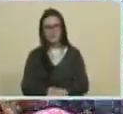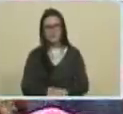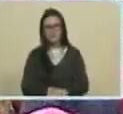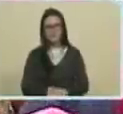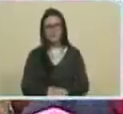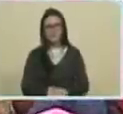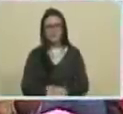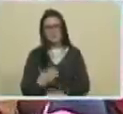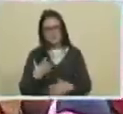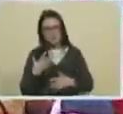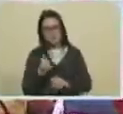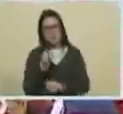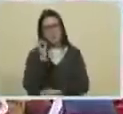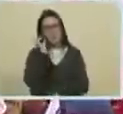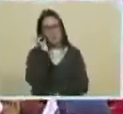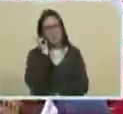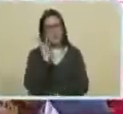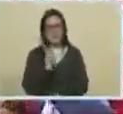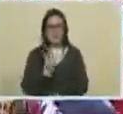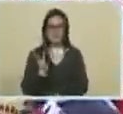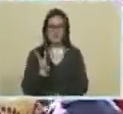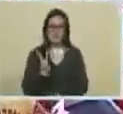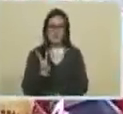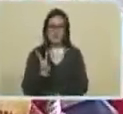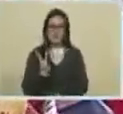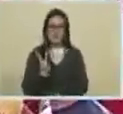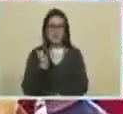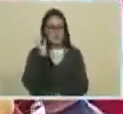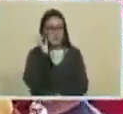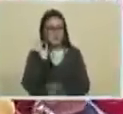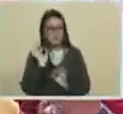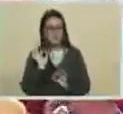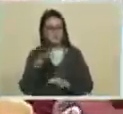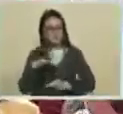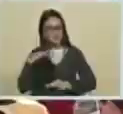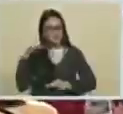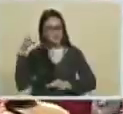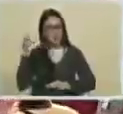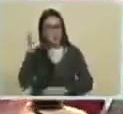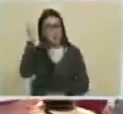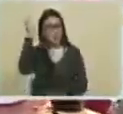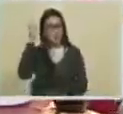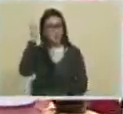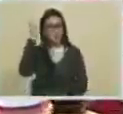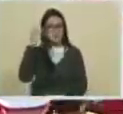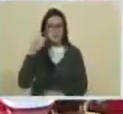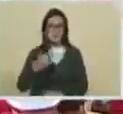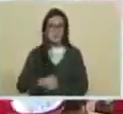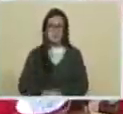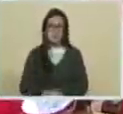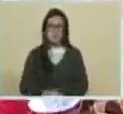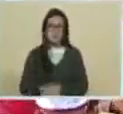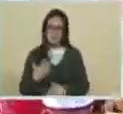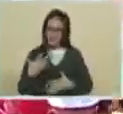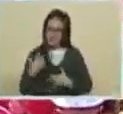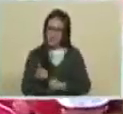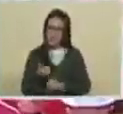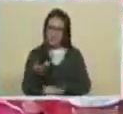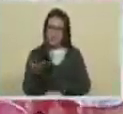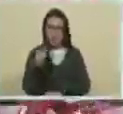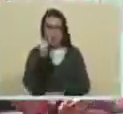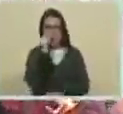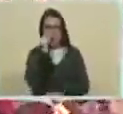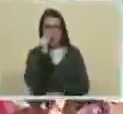Creo en la mujer venezolana y su espíritu y su conciencia. Creo en ustedes, hombres